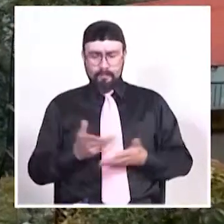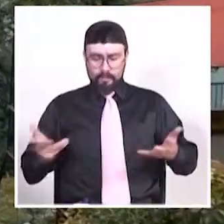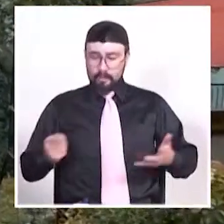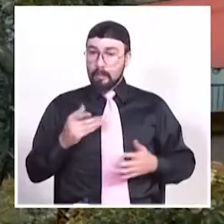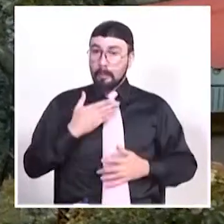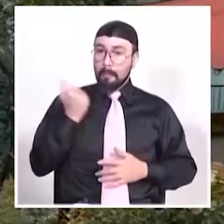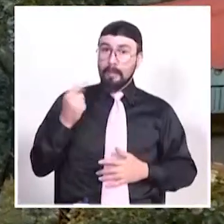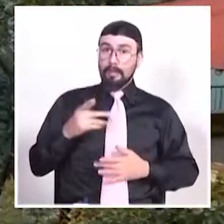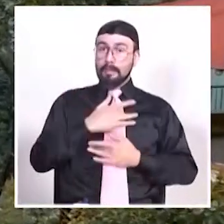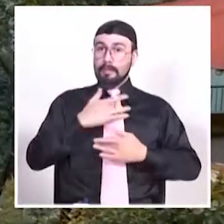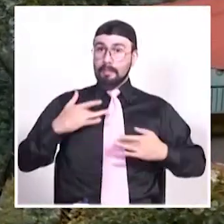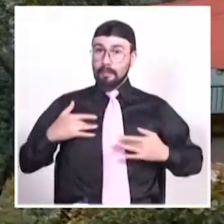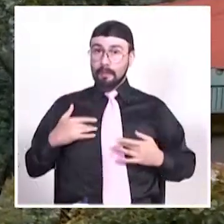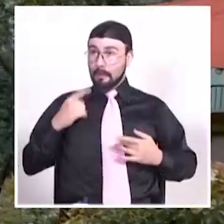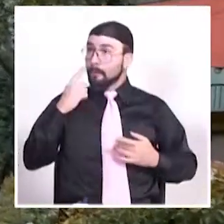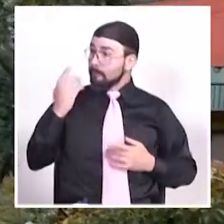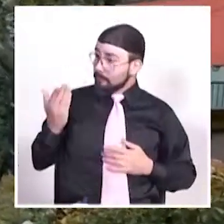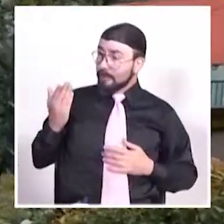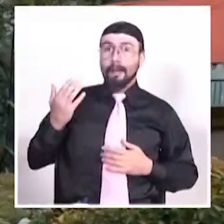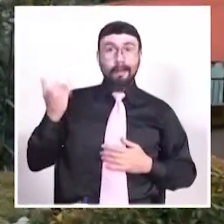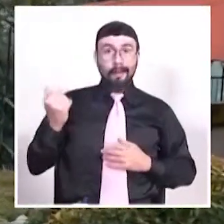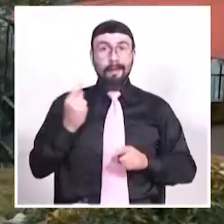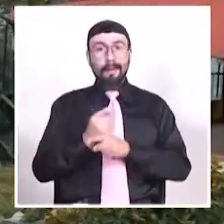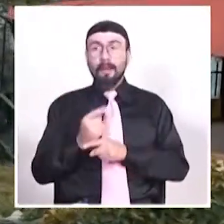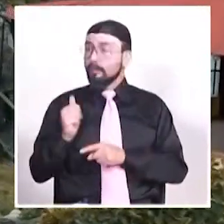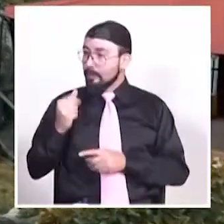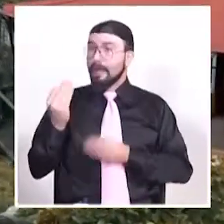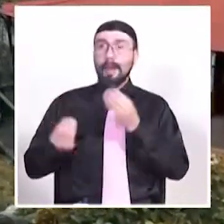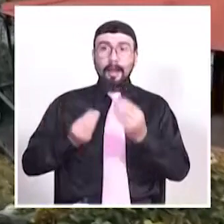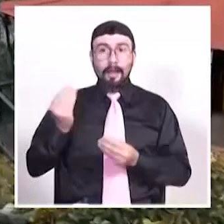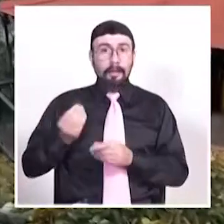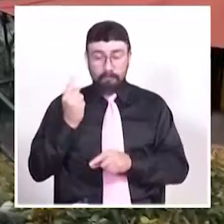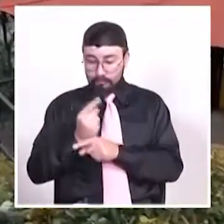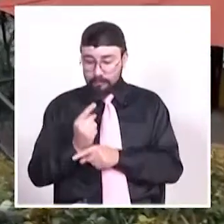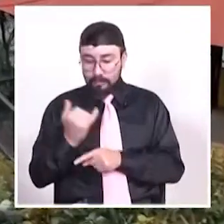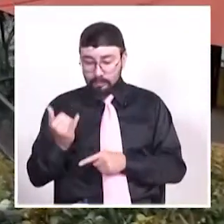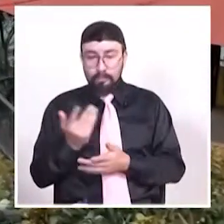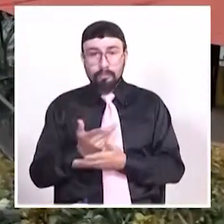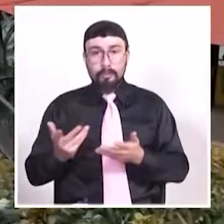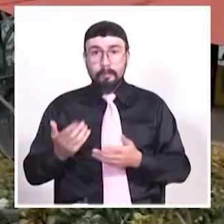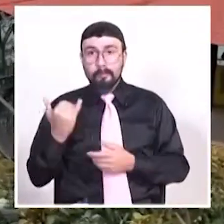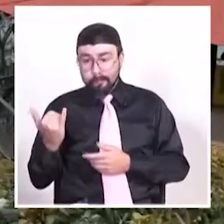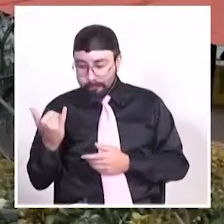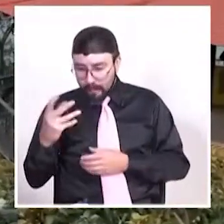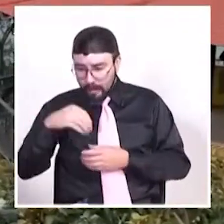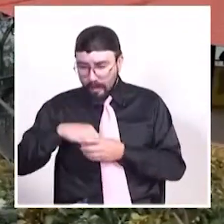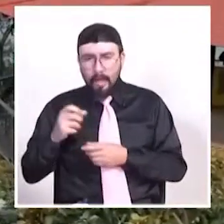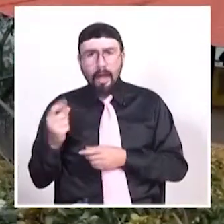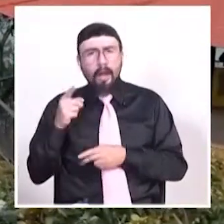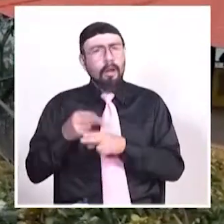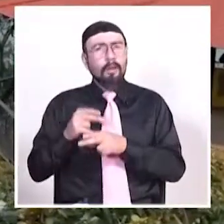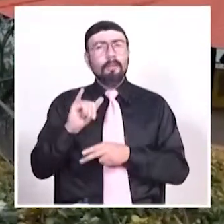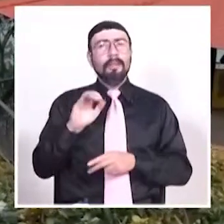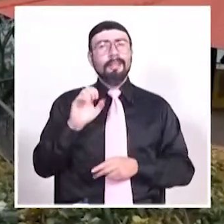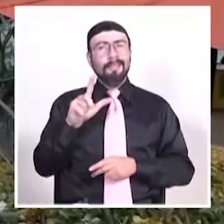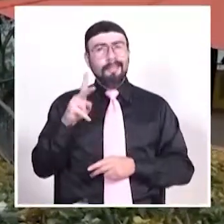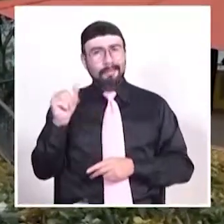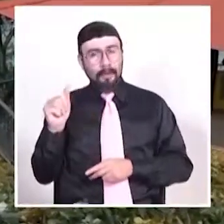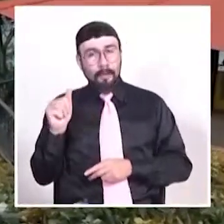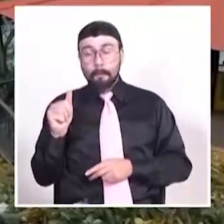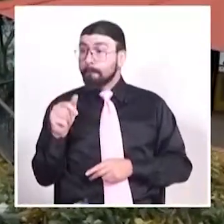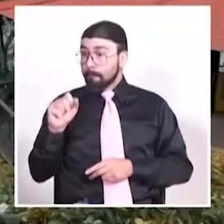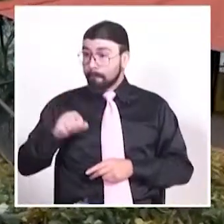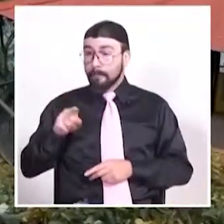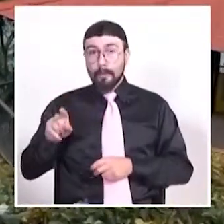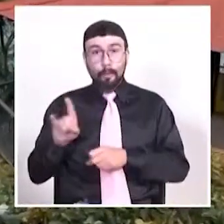mejorar la salud. Esta es una de las técnicas que ustedes hacen acá en la Escuela de Transformación Yelva. Sí, una de las